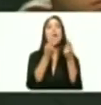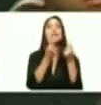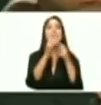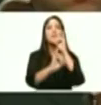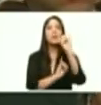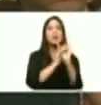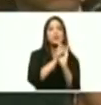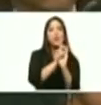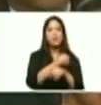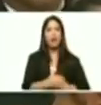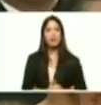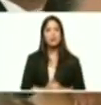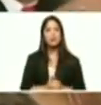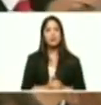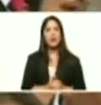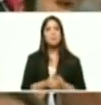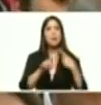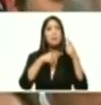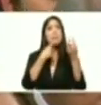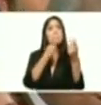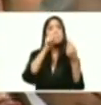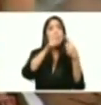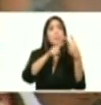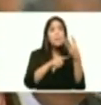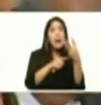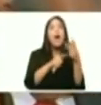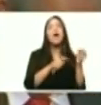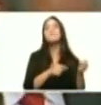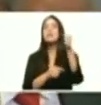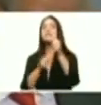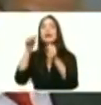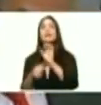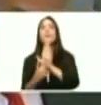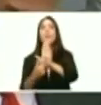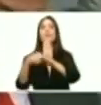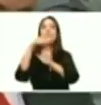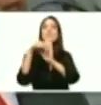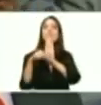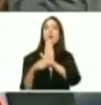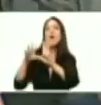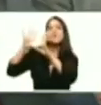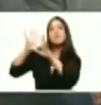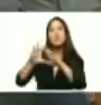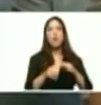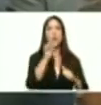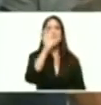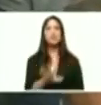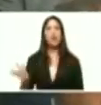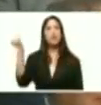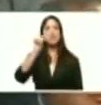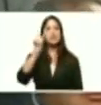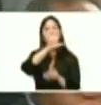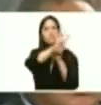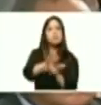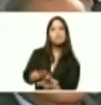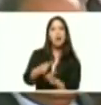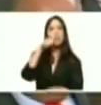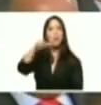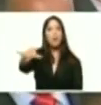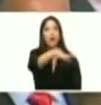para venir a imponer paquetes fondomonetaristas y saquear el país, despreciar al pueblo.